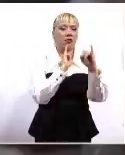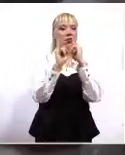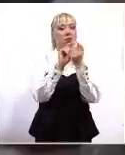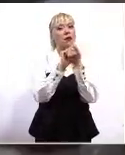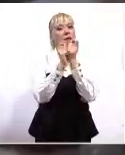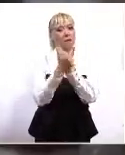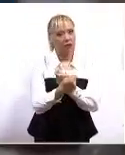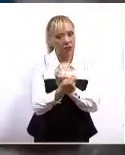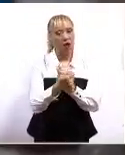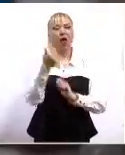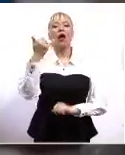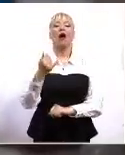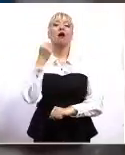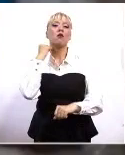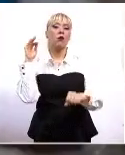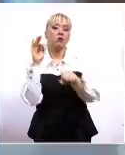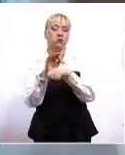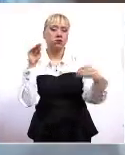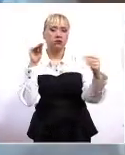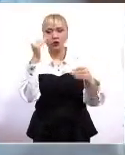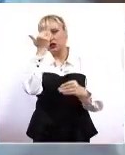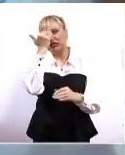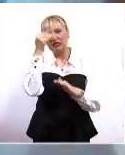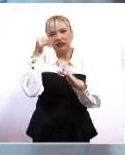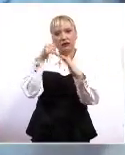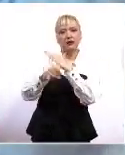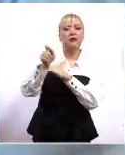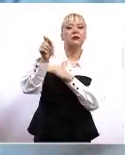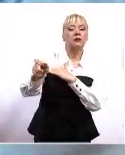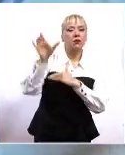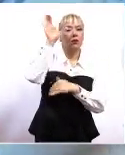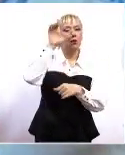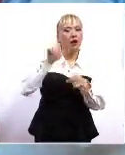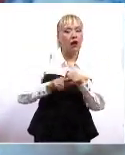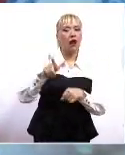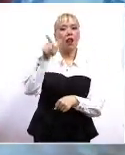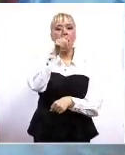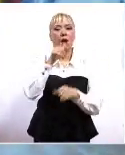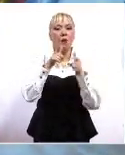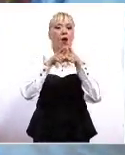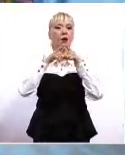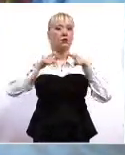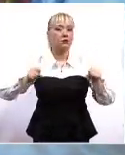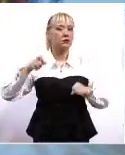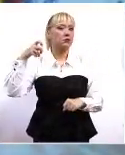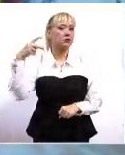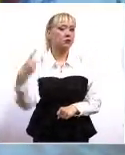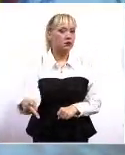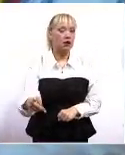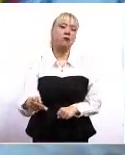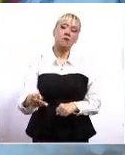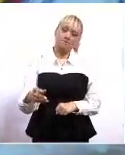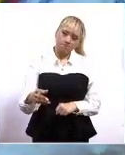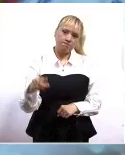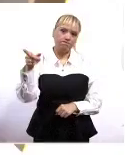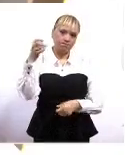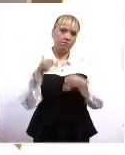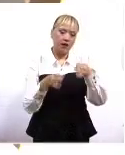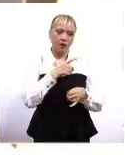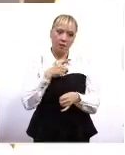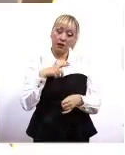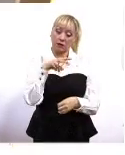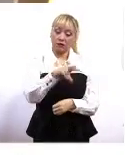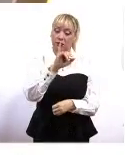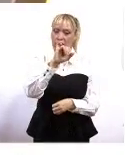un intérprete y defensor que conozca su lengua y cultura. El órgano jurisdiccional debe tomar en cuenta estos requisitos, además del